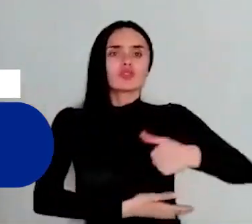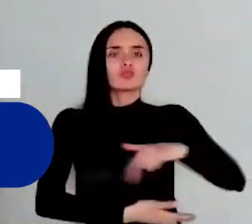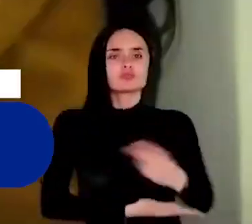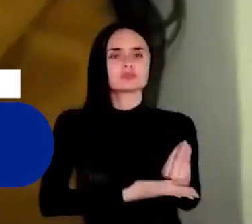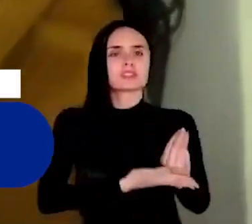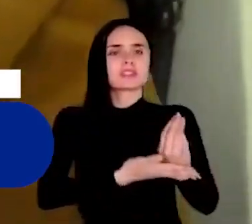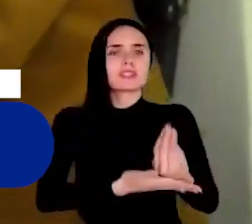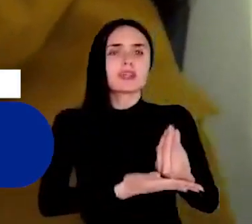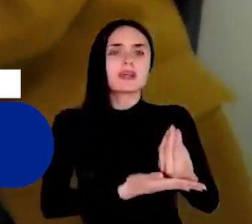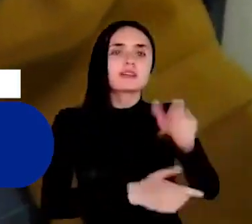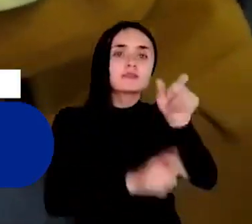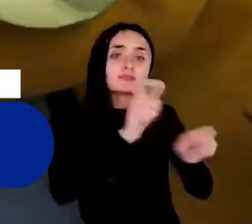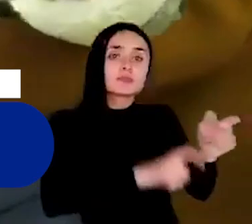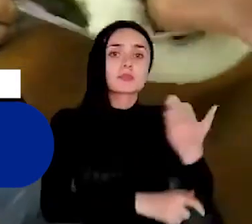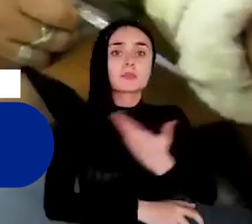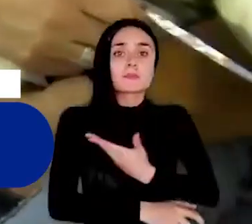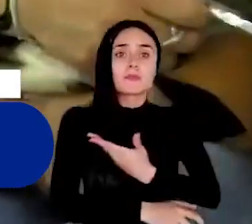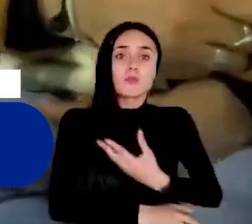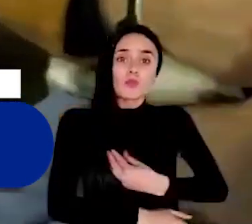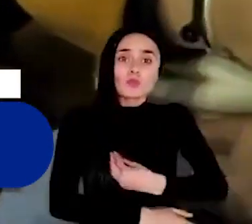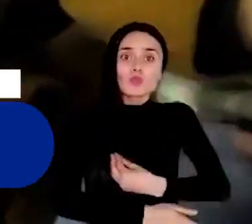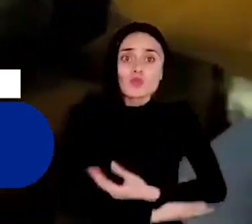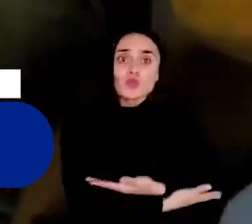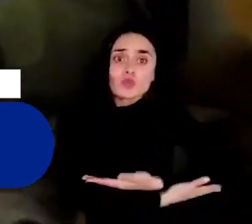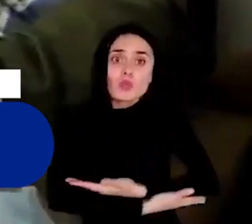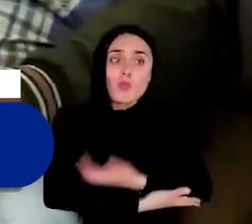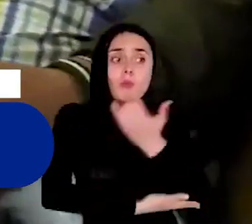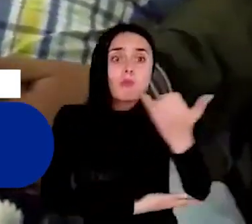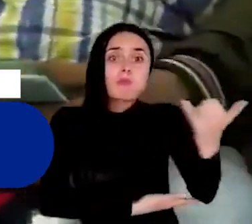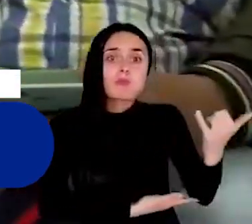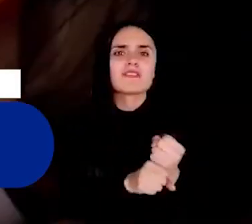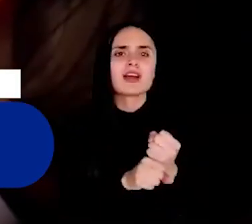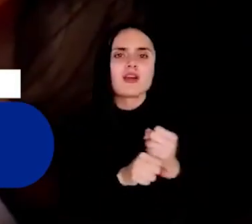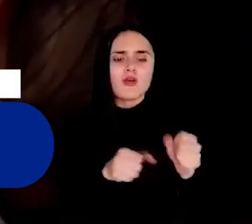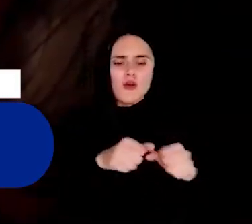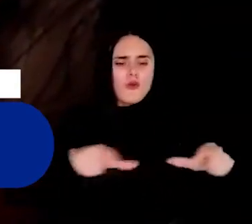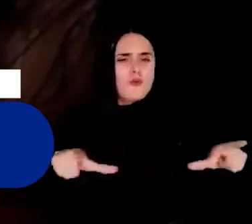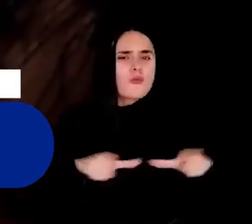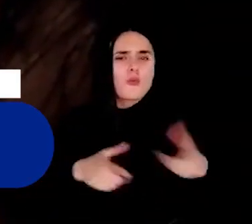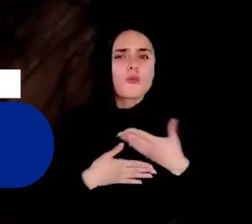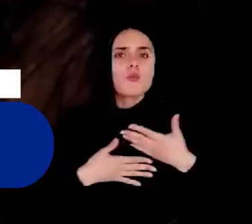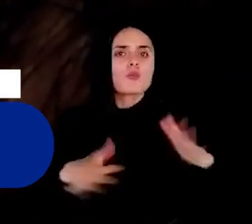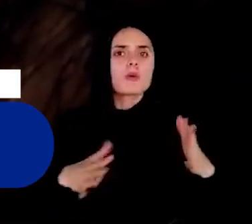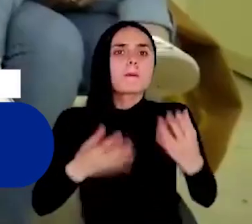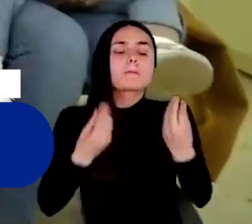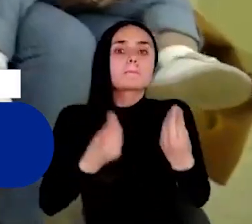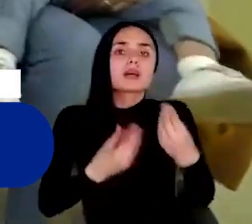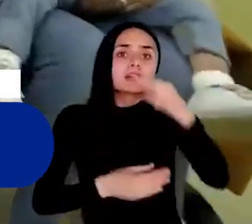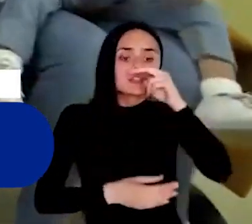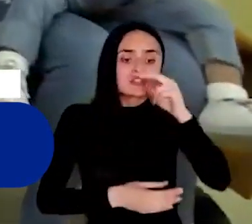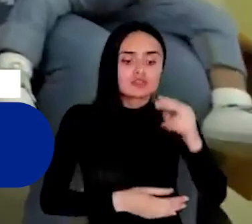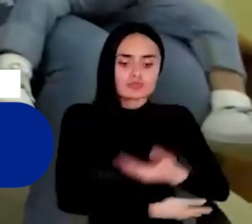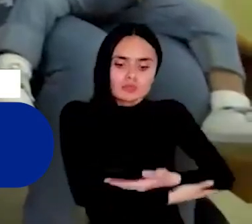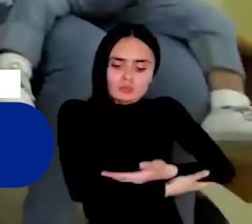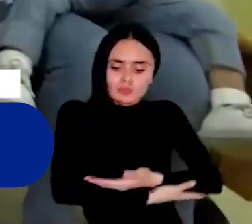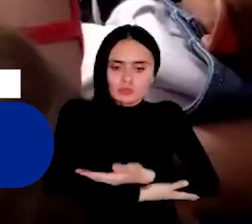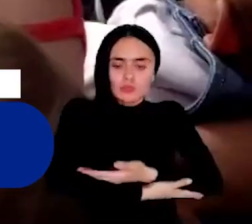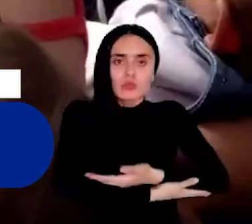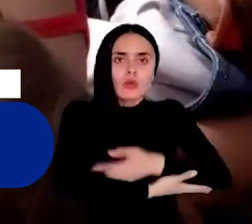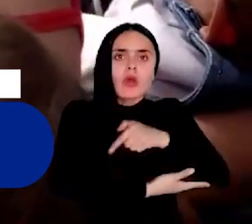gobierno departamental señalaron que buscan garantizar que las familias lactantes sientan acompañamiento en todo el proceso.